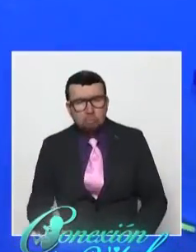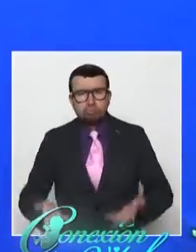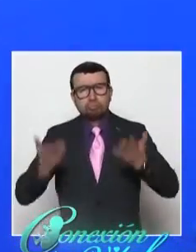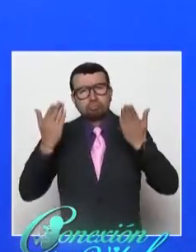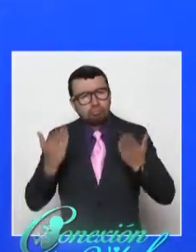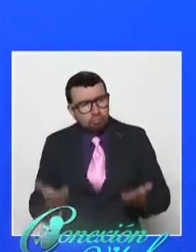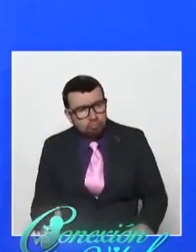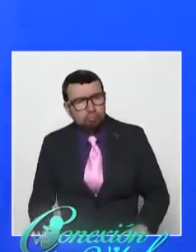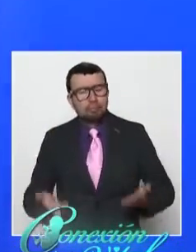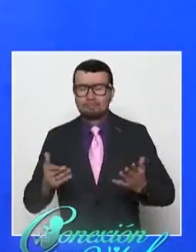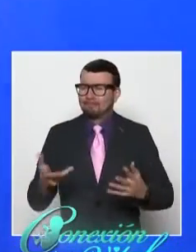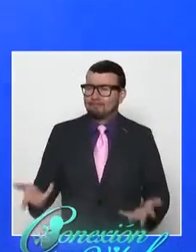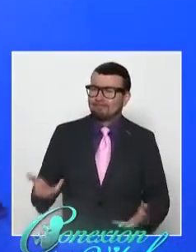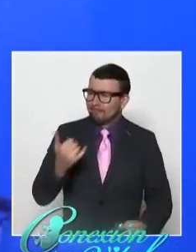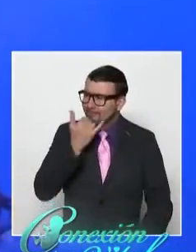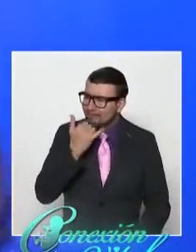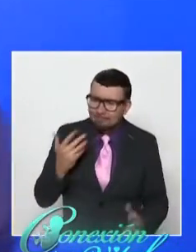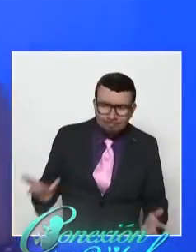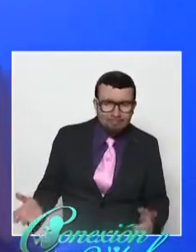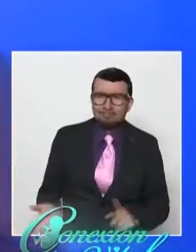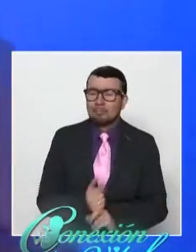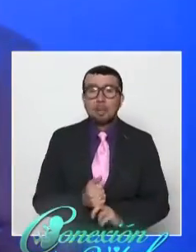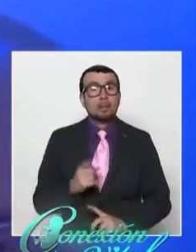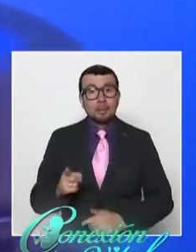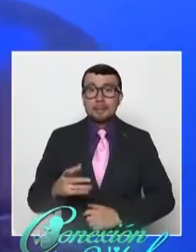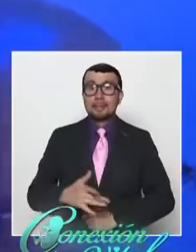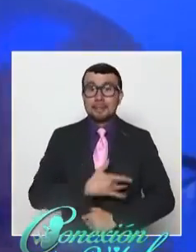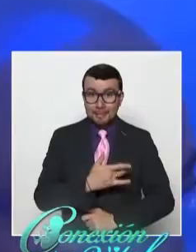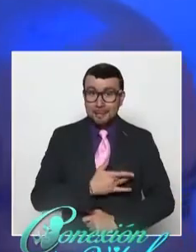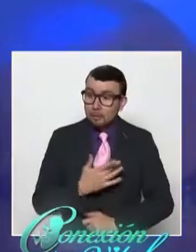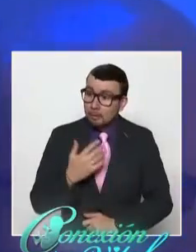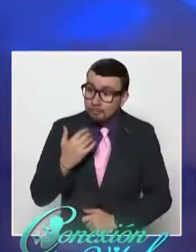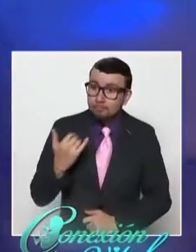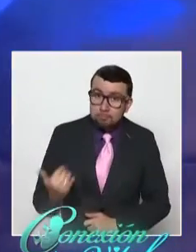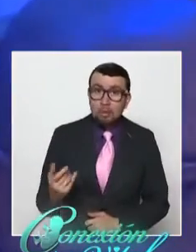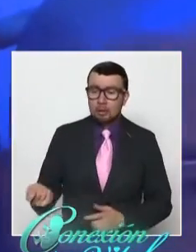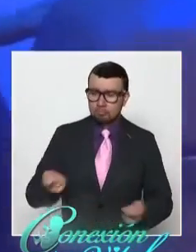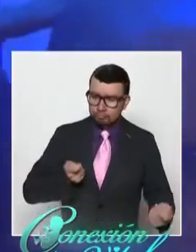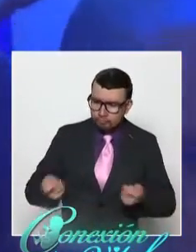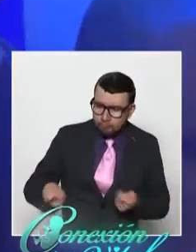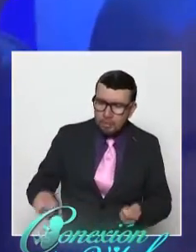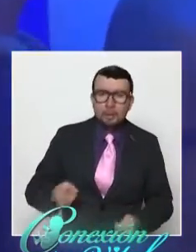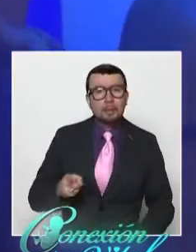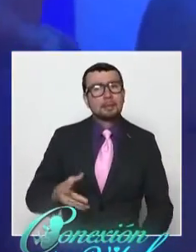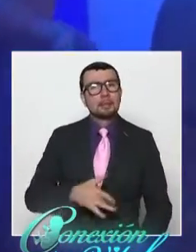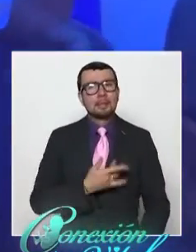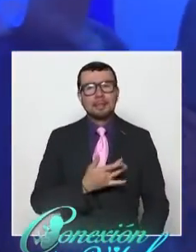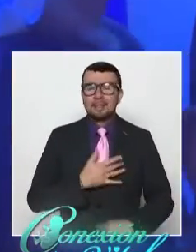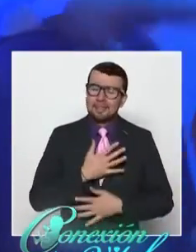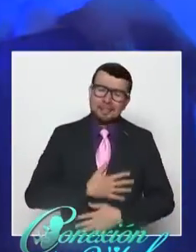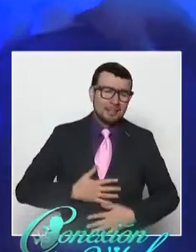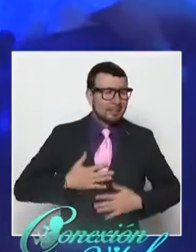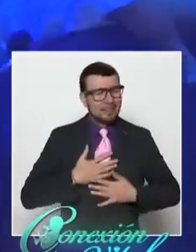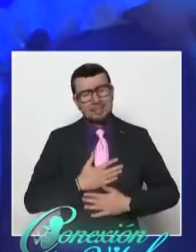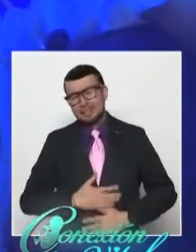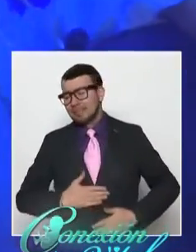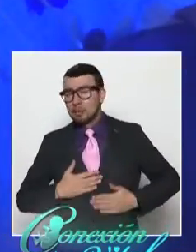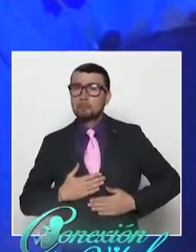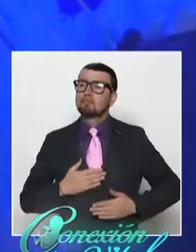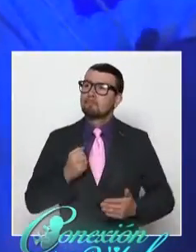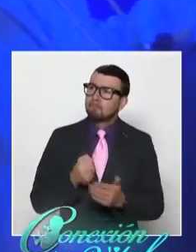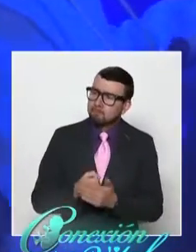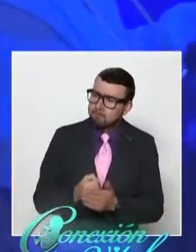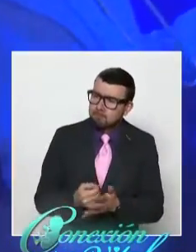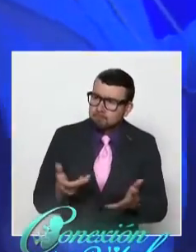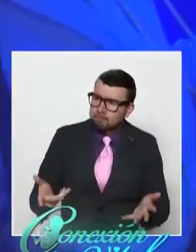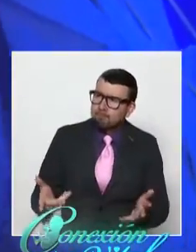misma. Y los síntomas generales de malestar general, de sentirse incómoda con su cuerpo, han persistido todos estos